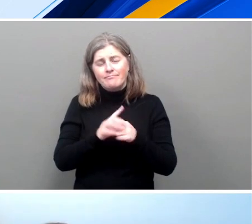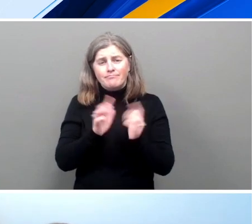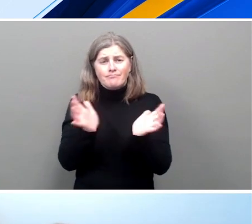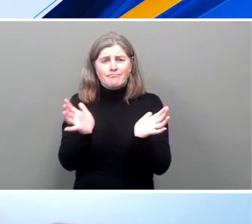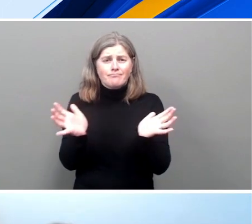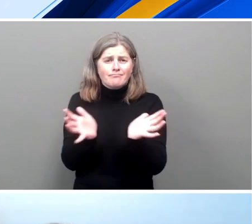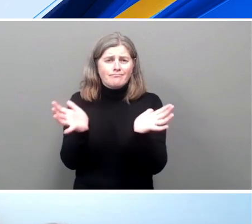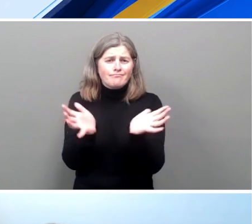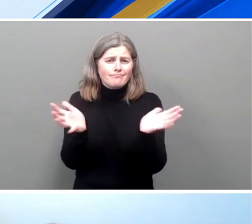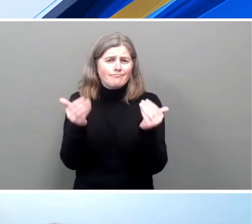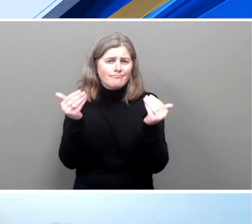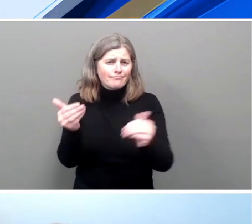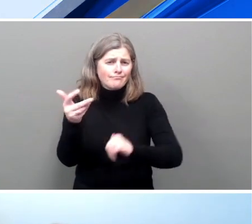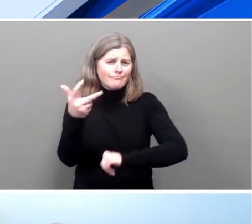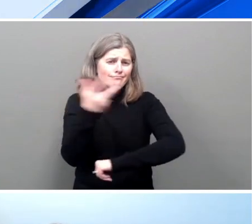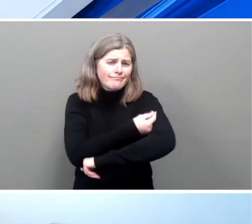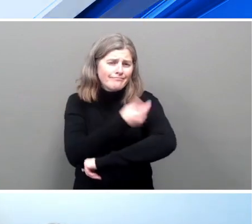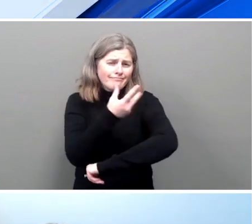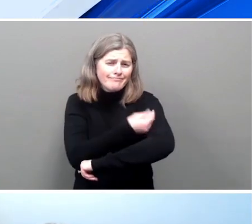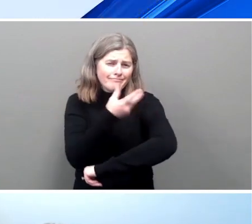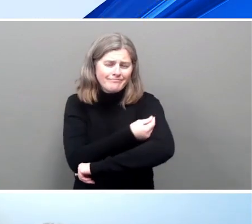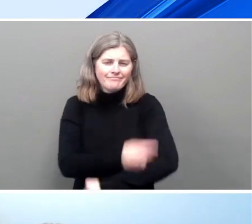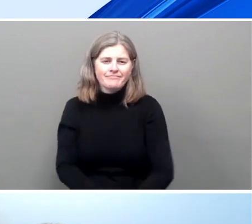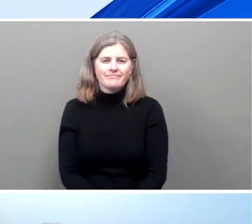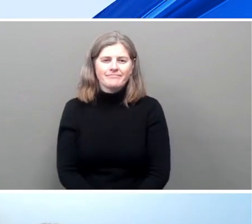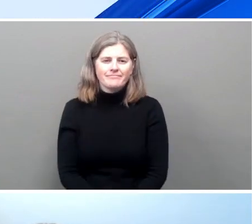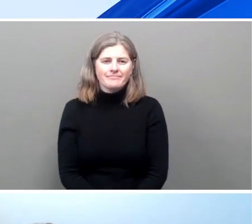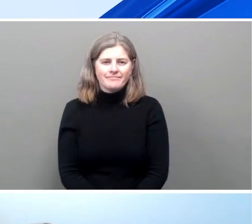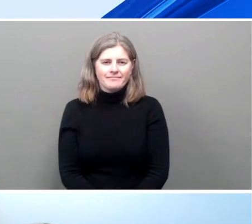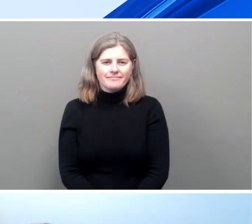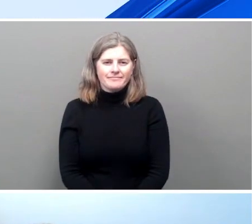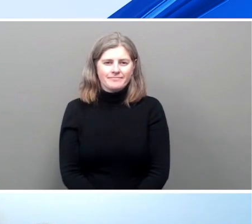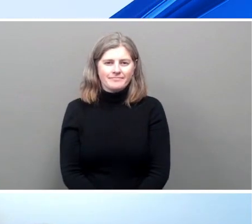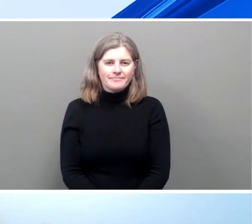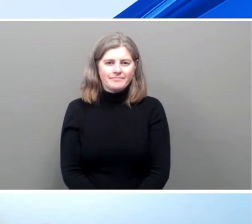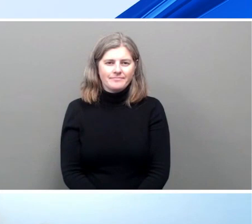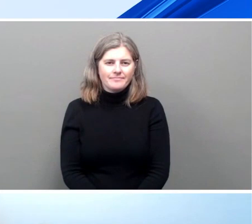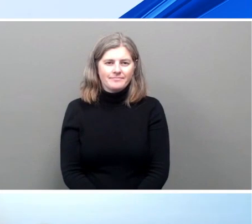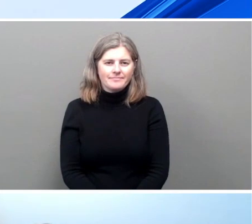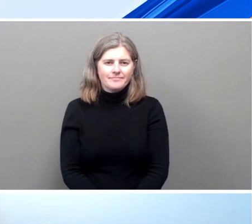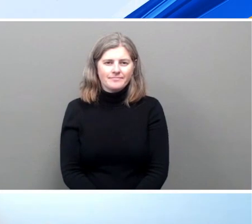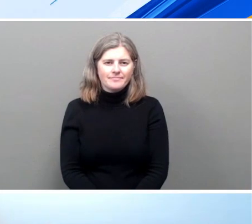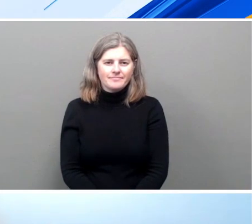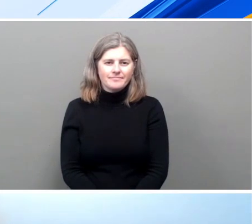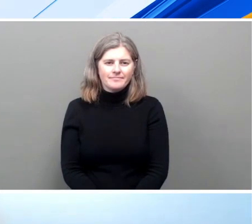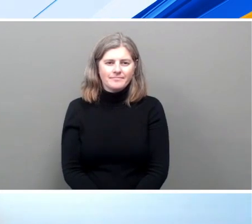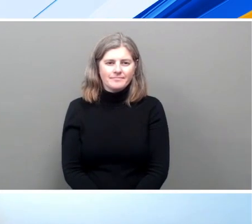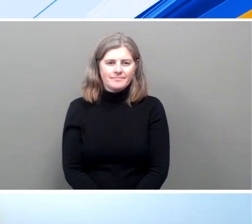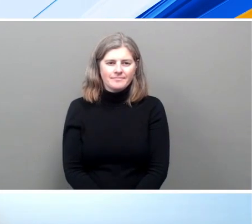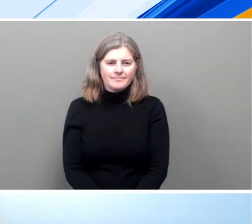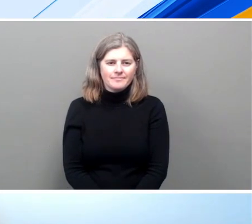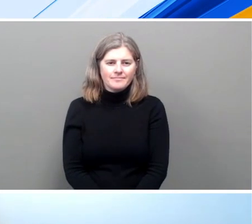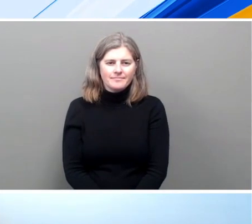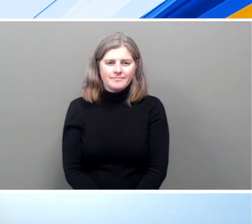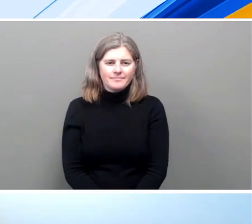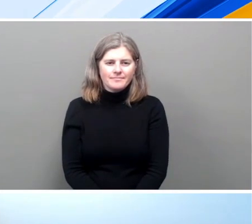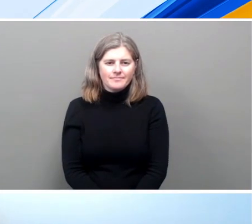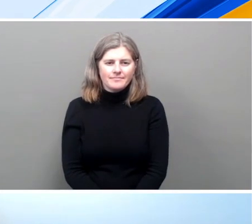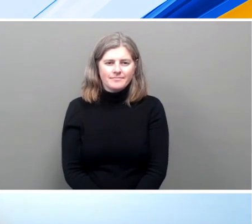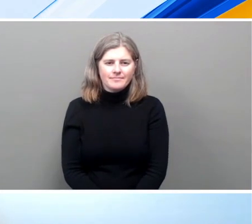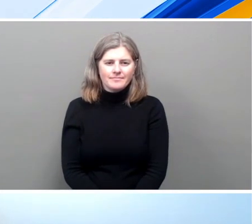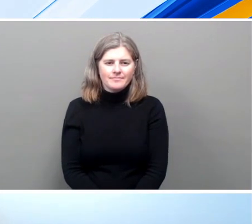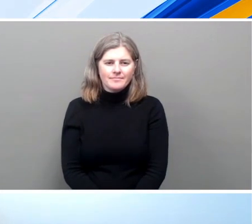siente síntomas y quédese en casa cuando esté enfermo. Entonces, siempre es la misma cosa que usamos